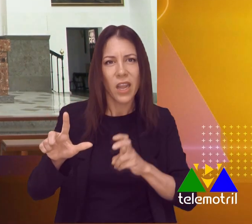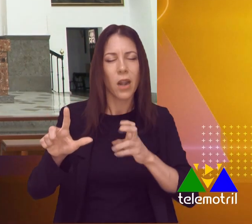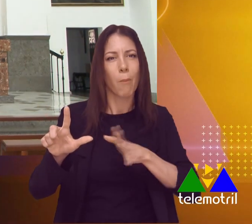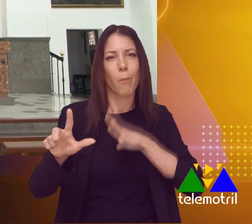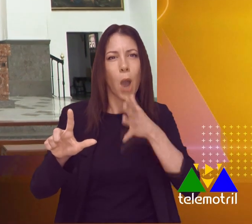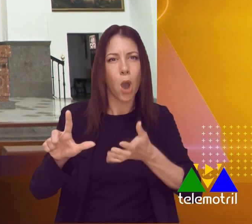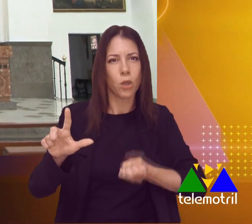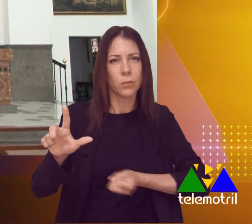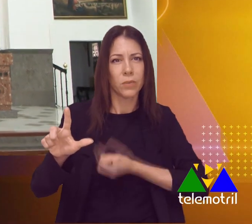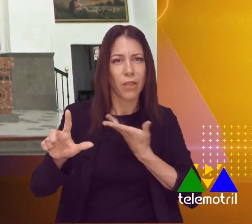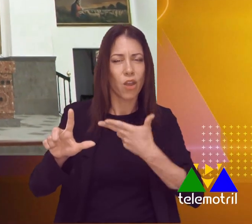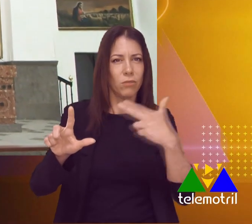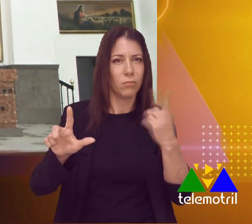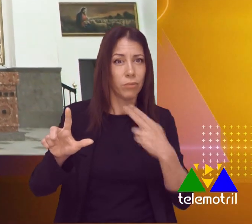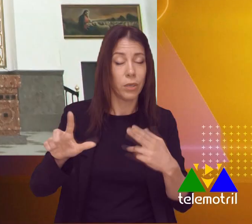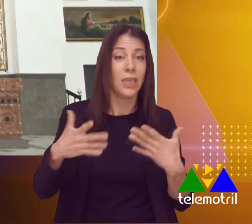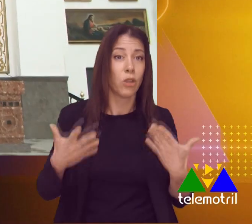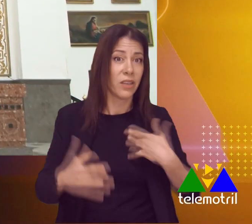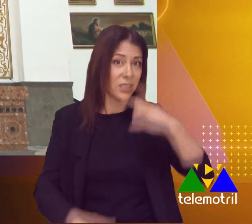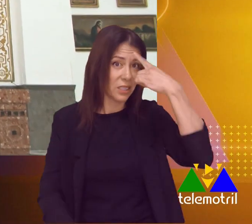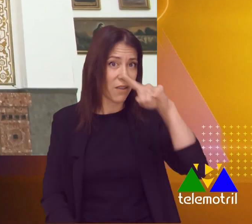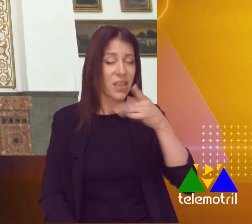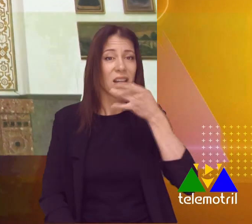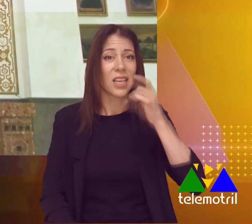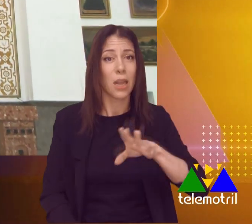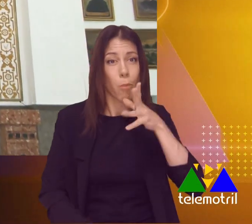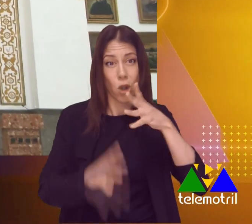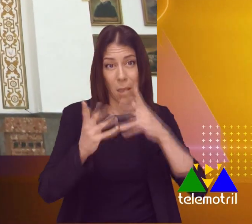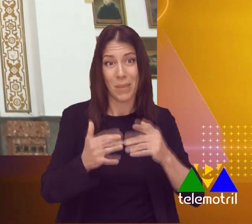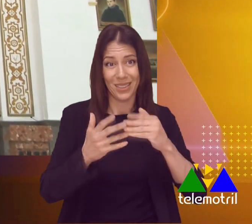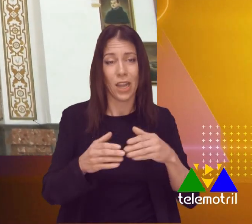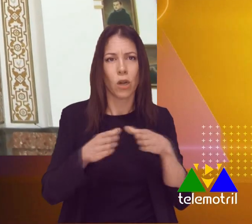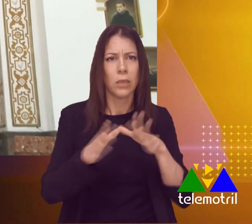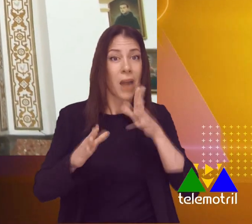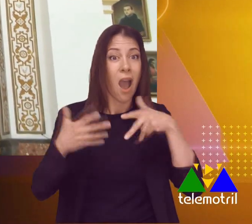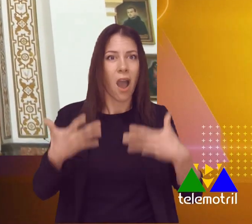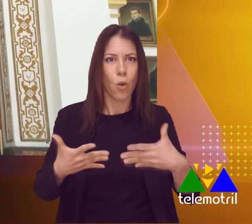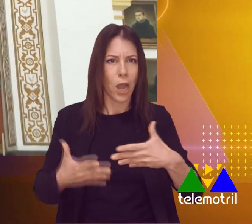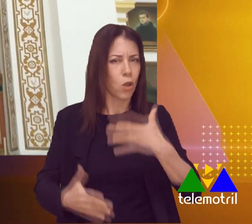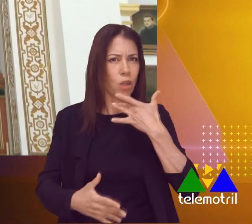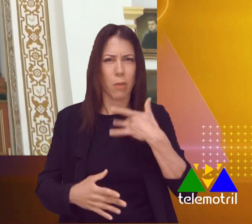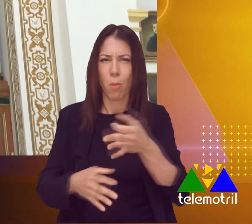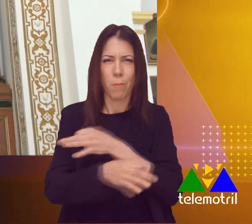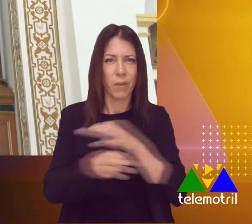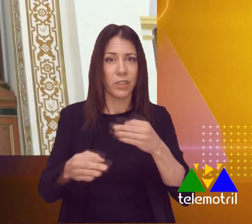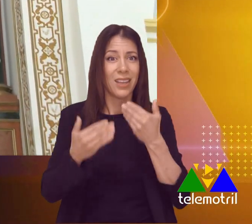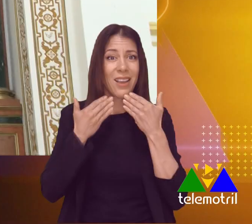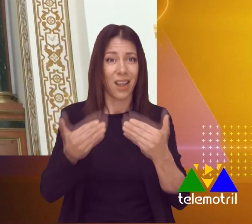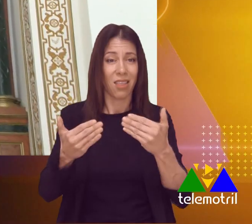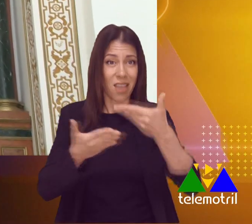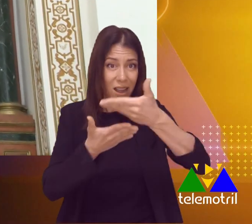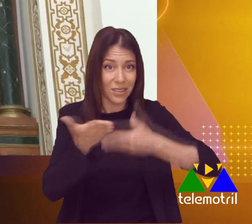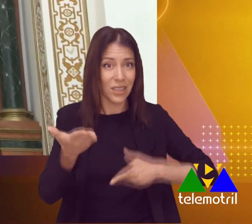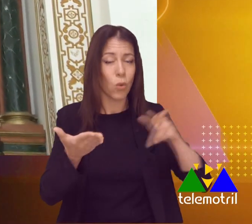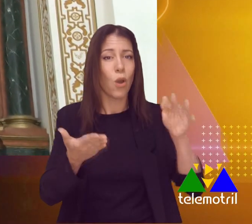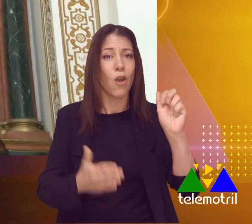cuadro. Se sabía de quién era por el inventario de la iglesia, pero ahora conocemos perfectamente cuál es, gracias al artículo de